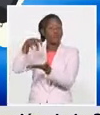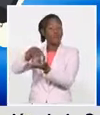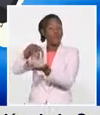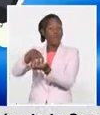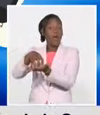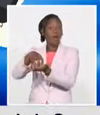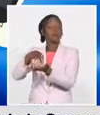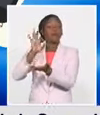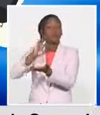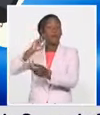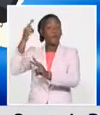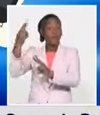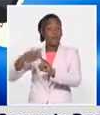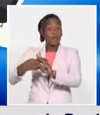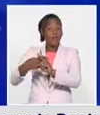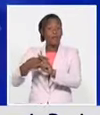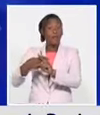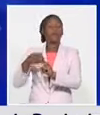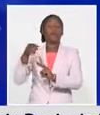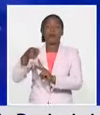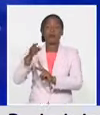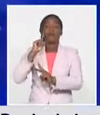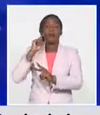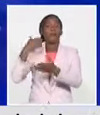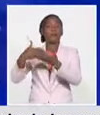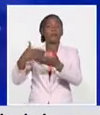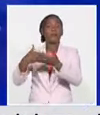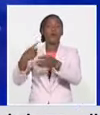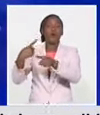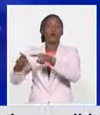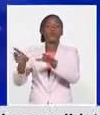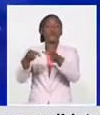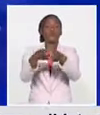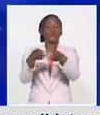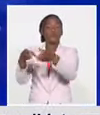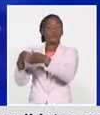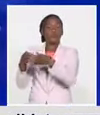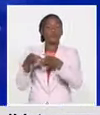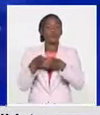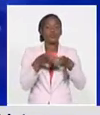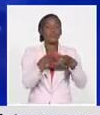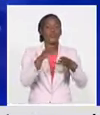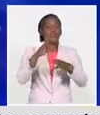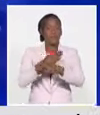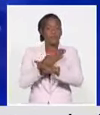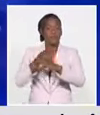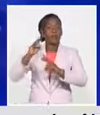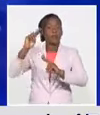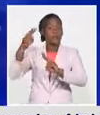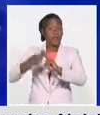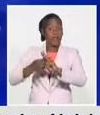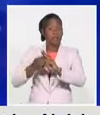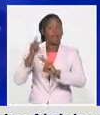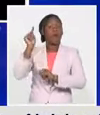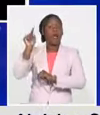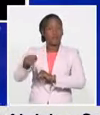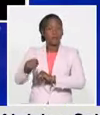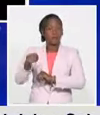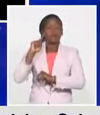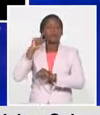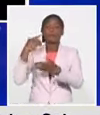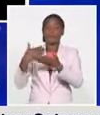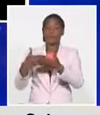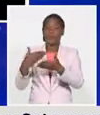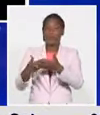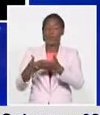al unísono, 2 sucesos importantes. Por un lado, la fase 3 de ensayos clínicos de este candidato vacunal y por otro, los estudios